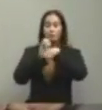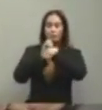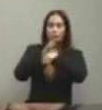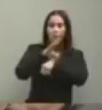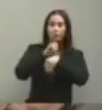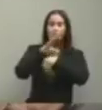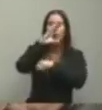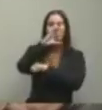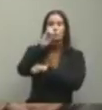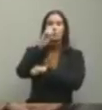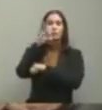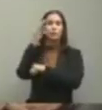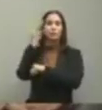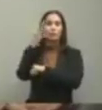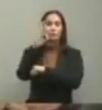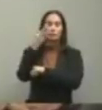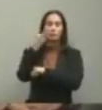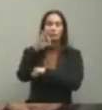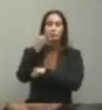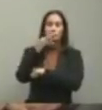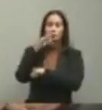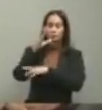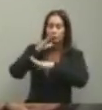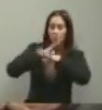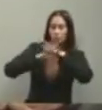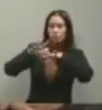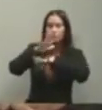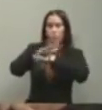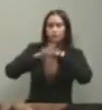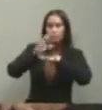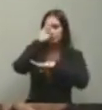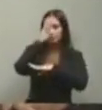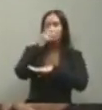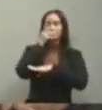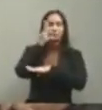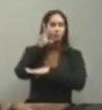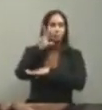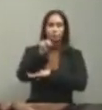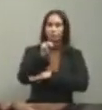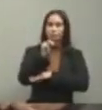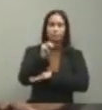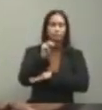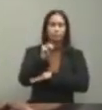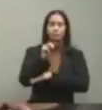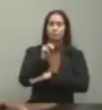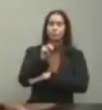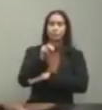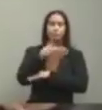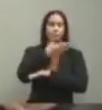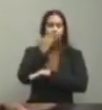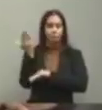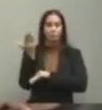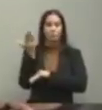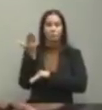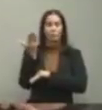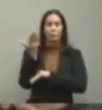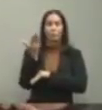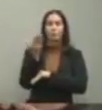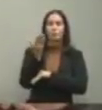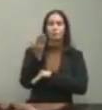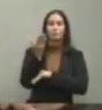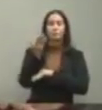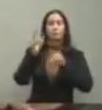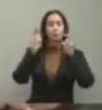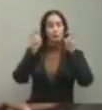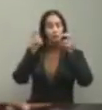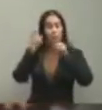19 no está circulando en el país a la fecha de hoy el diagnóstico que